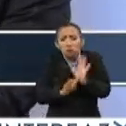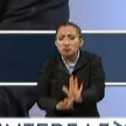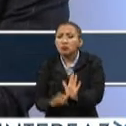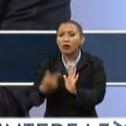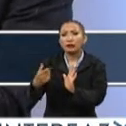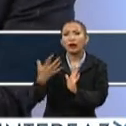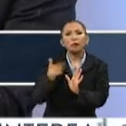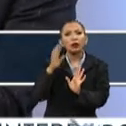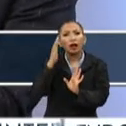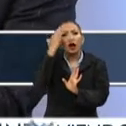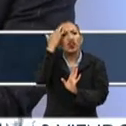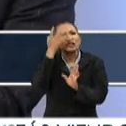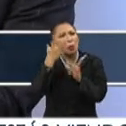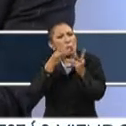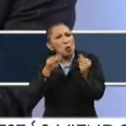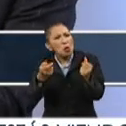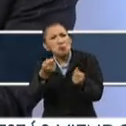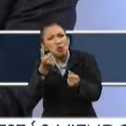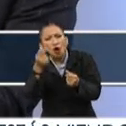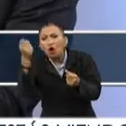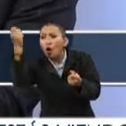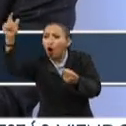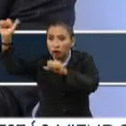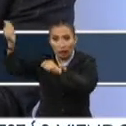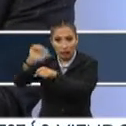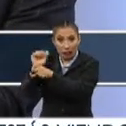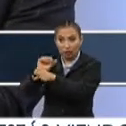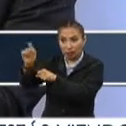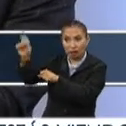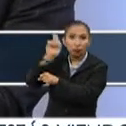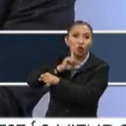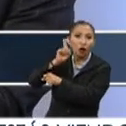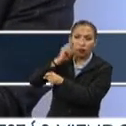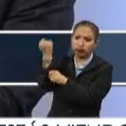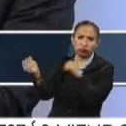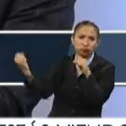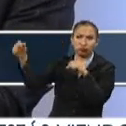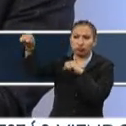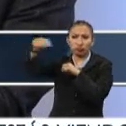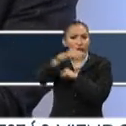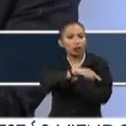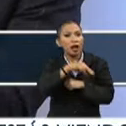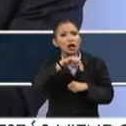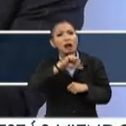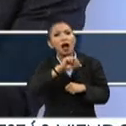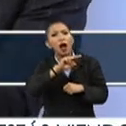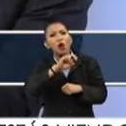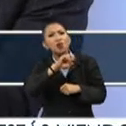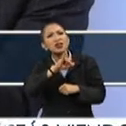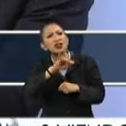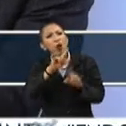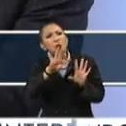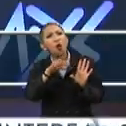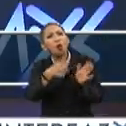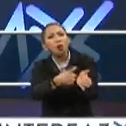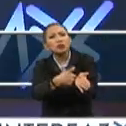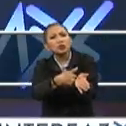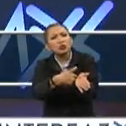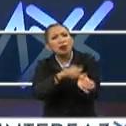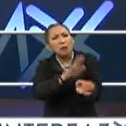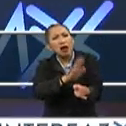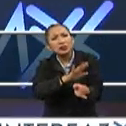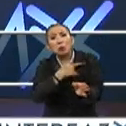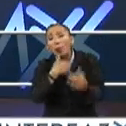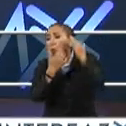¿Por qué? ¿Por qué consideras que, a diferencia de otras artistas, mujeres, Nahui Olin había estado como oculta y creo